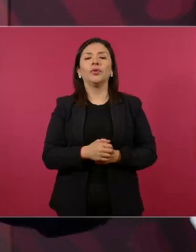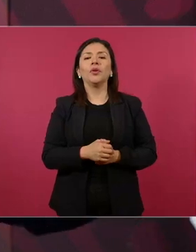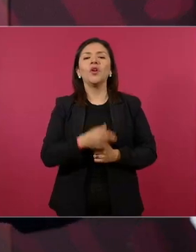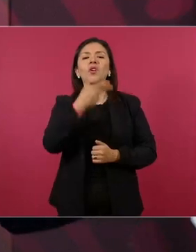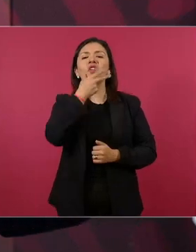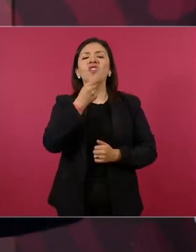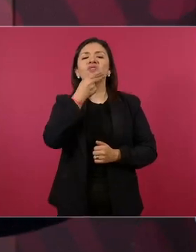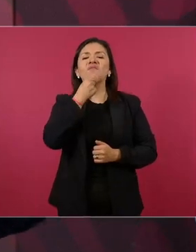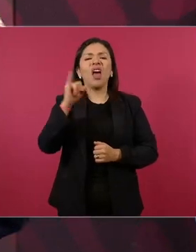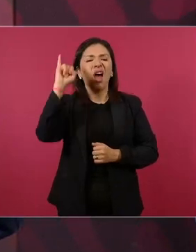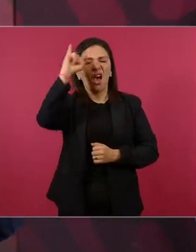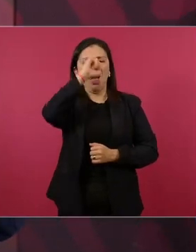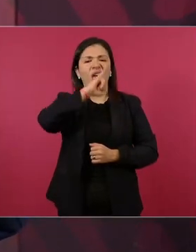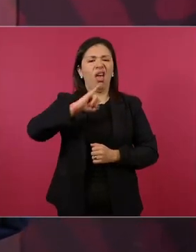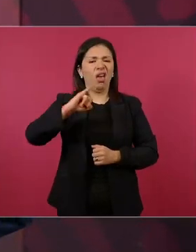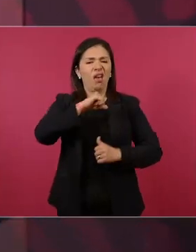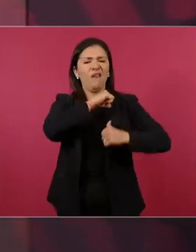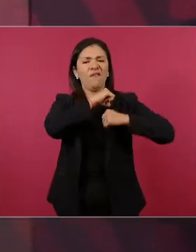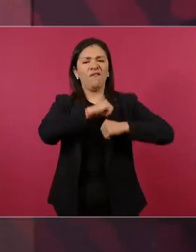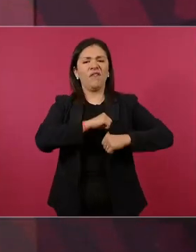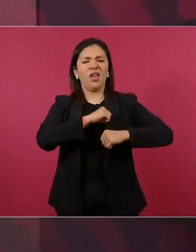el jefe